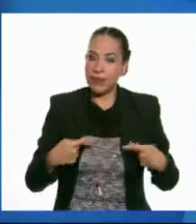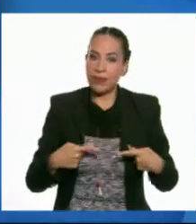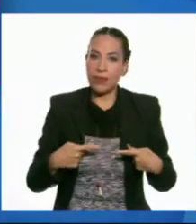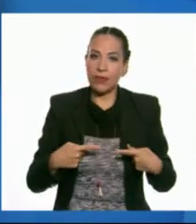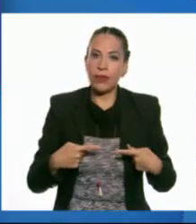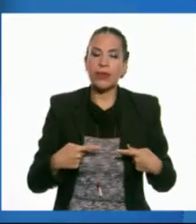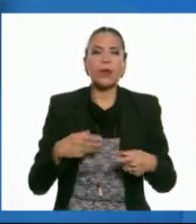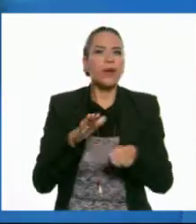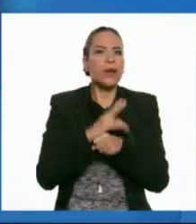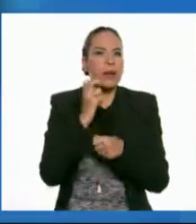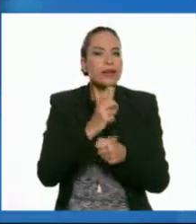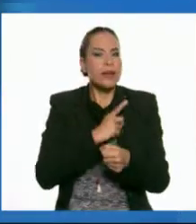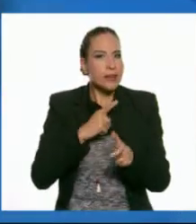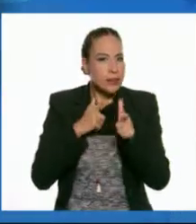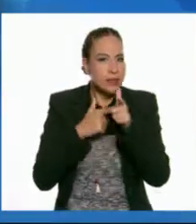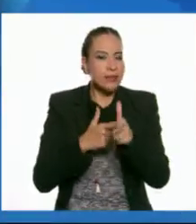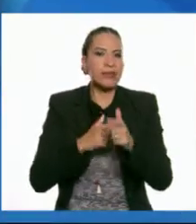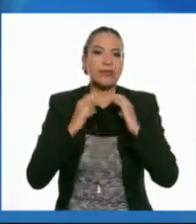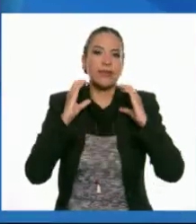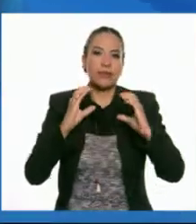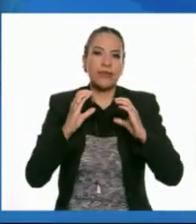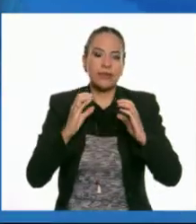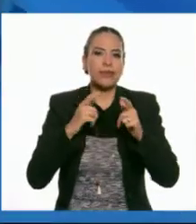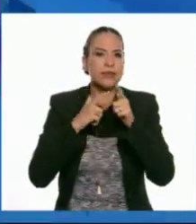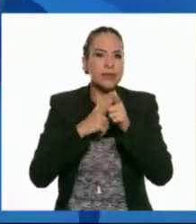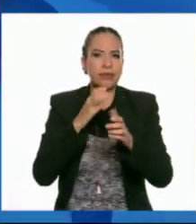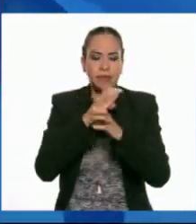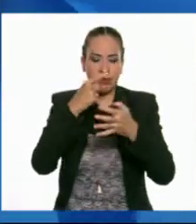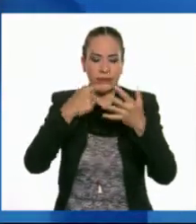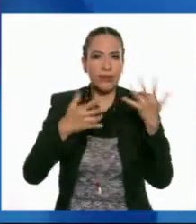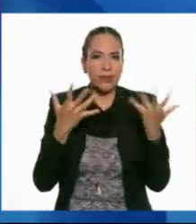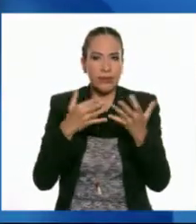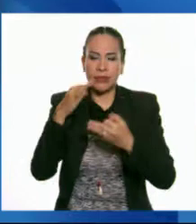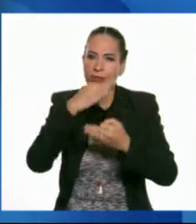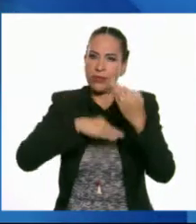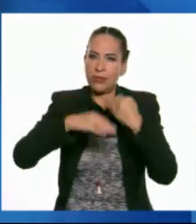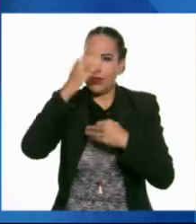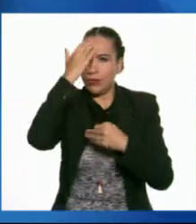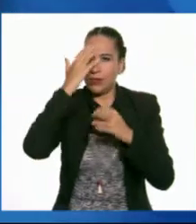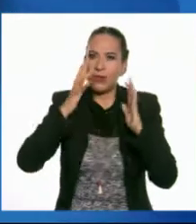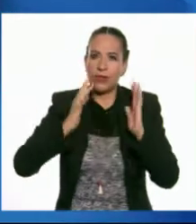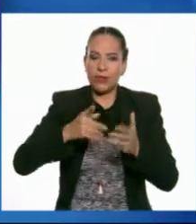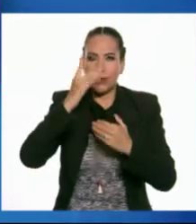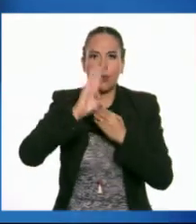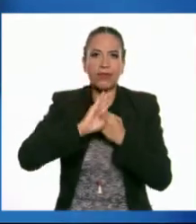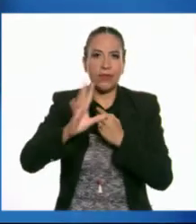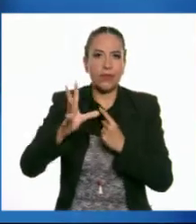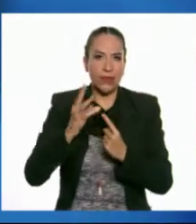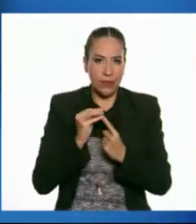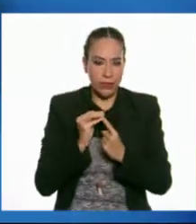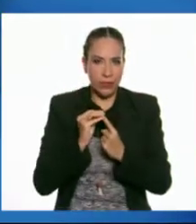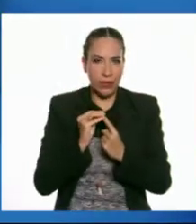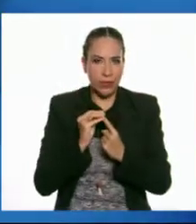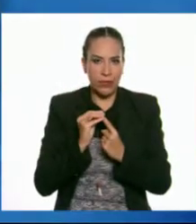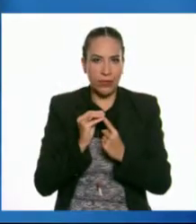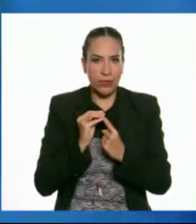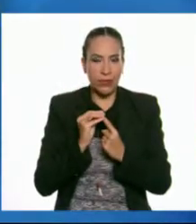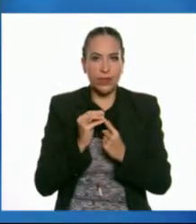personas. Por eso hay que continuar cuidándonos siguiendo las buenas prácticas que ya todos conocemos para evitar contagiarnos.